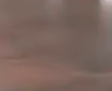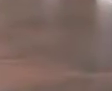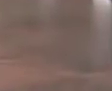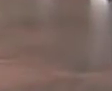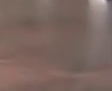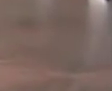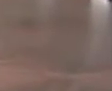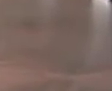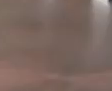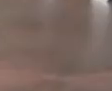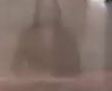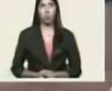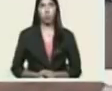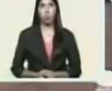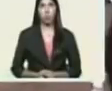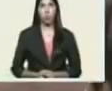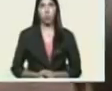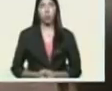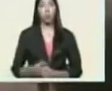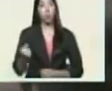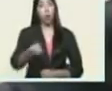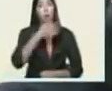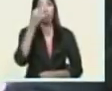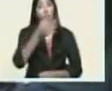toda nuestra pasión.